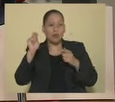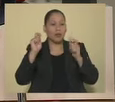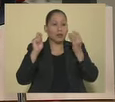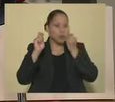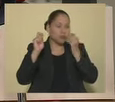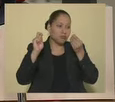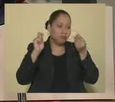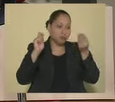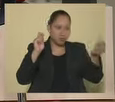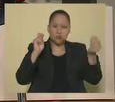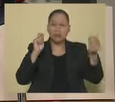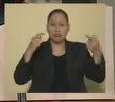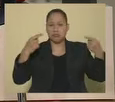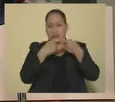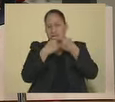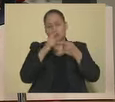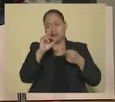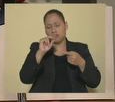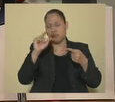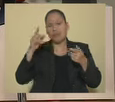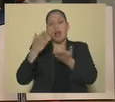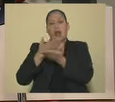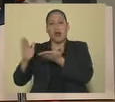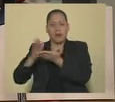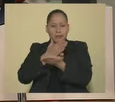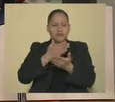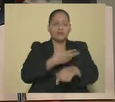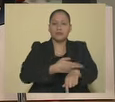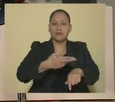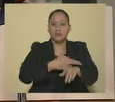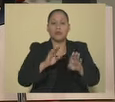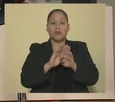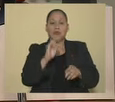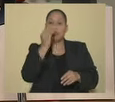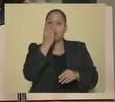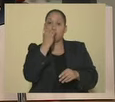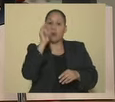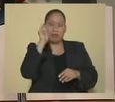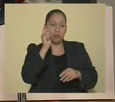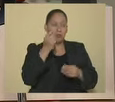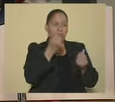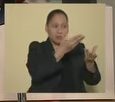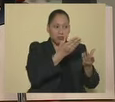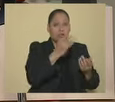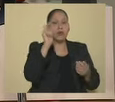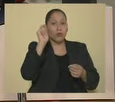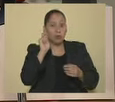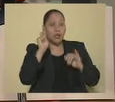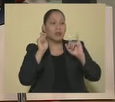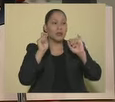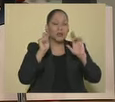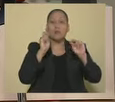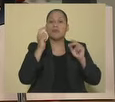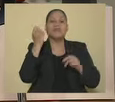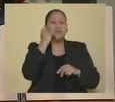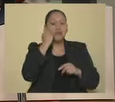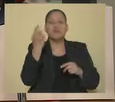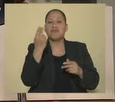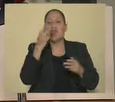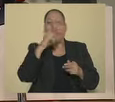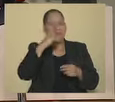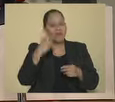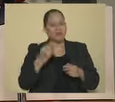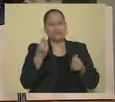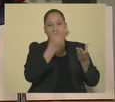Repito, si tiene que dar pensión, no se va a salvar de la pensión alimenticia, esté jubilado o no esté jubilado. Excelente. Ok. Muy